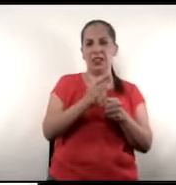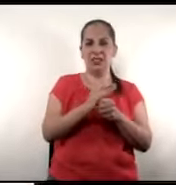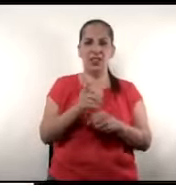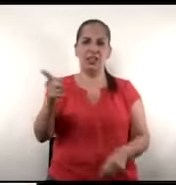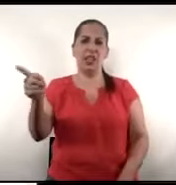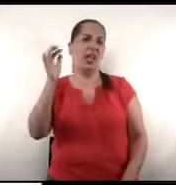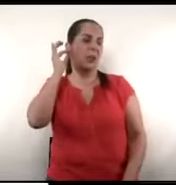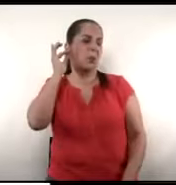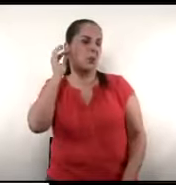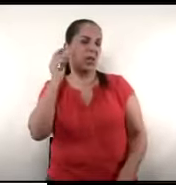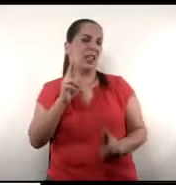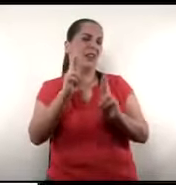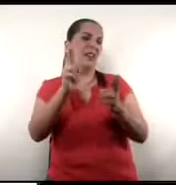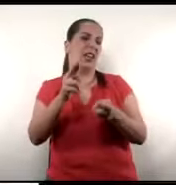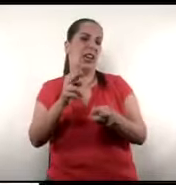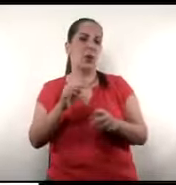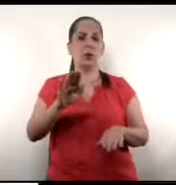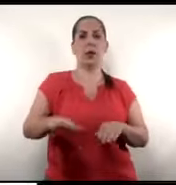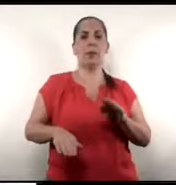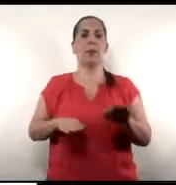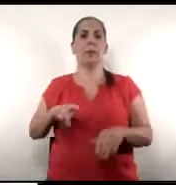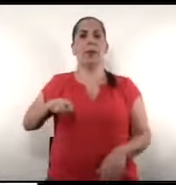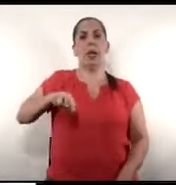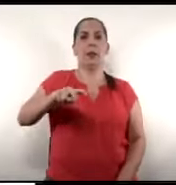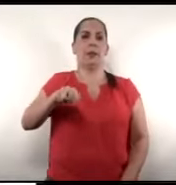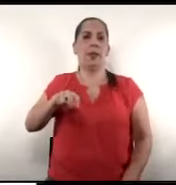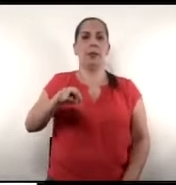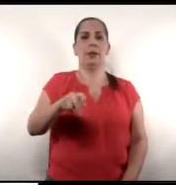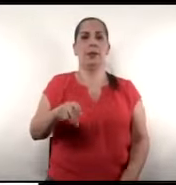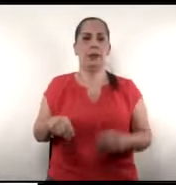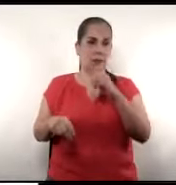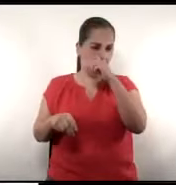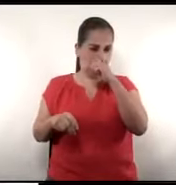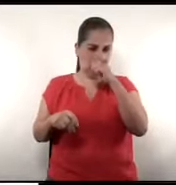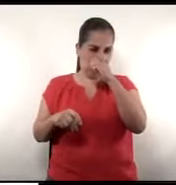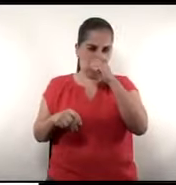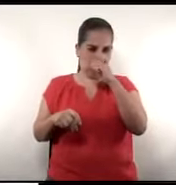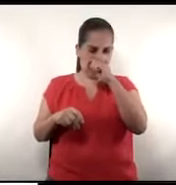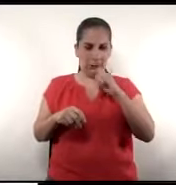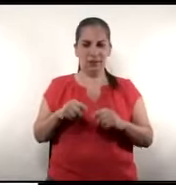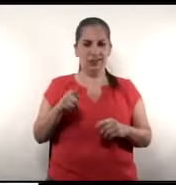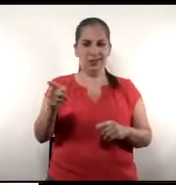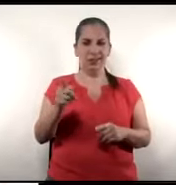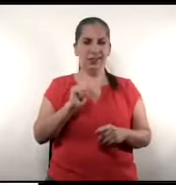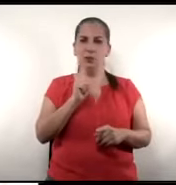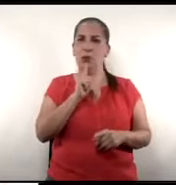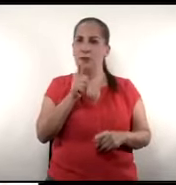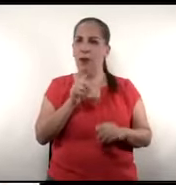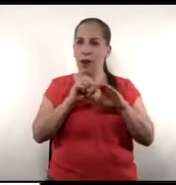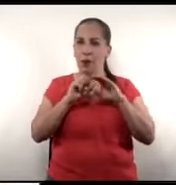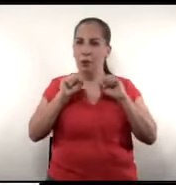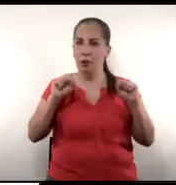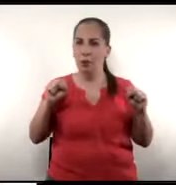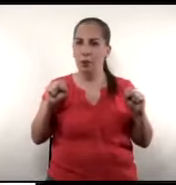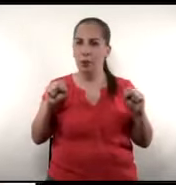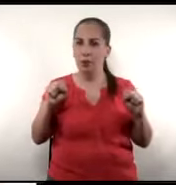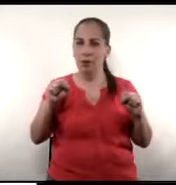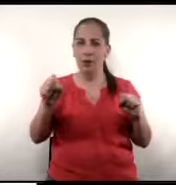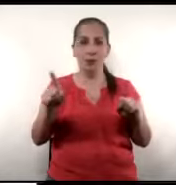regalaron una banda caminadora para que hiciera ejercicios. Y decía, esa no es la verdadera corrupción, no es el